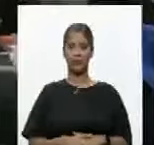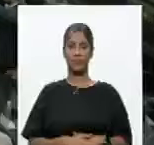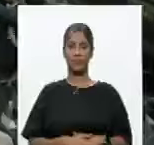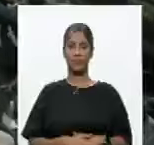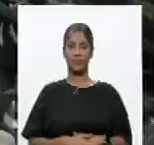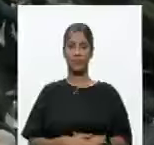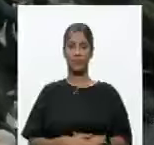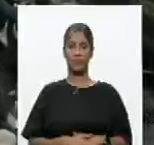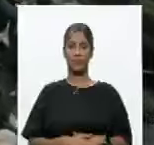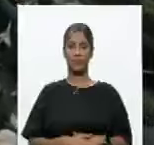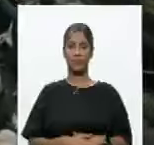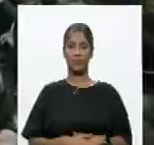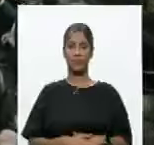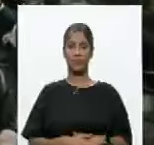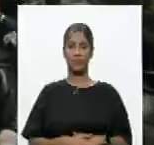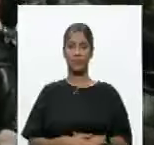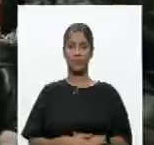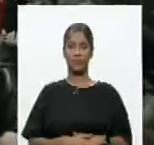¡Hey!